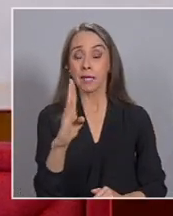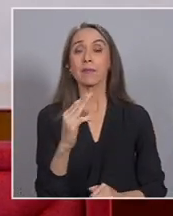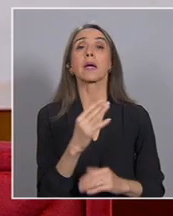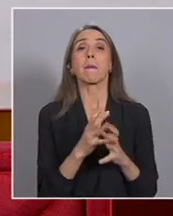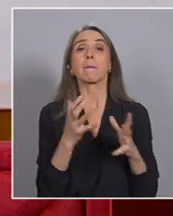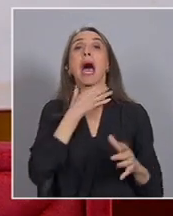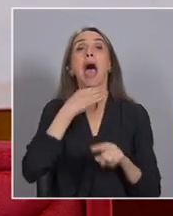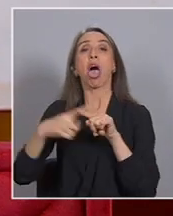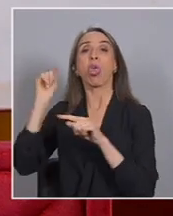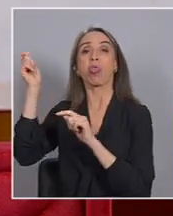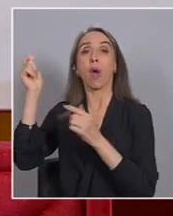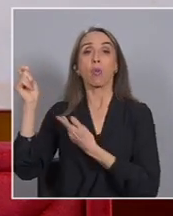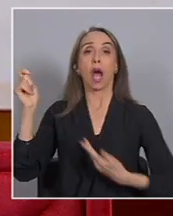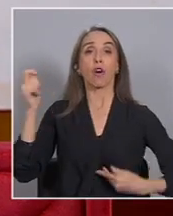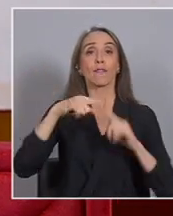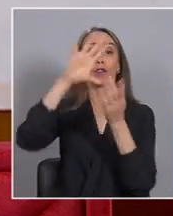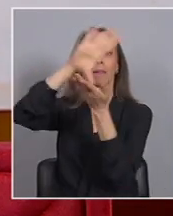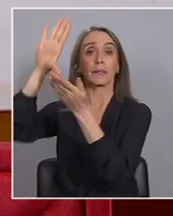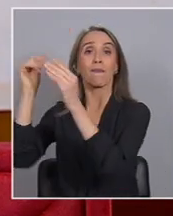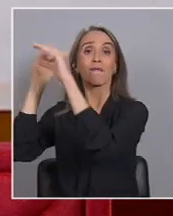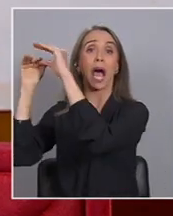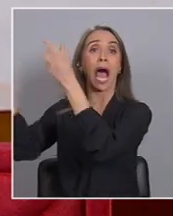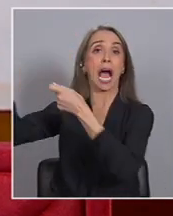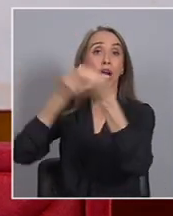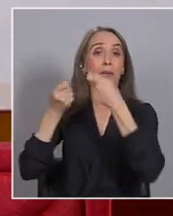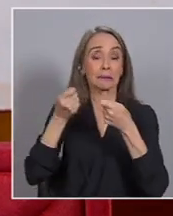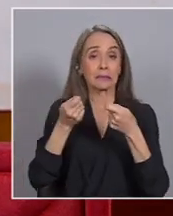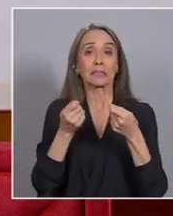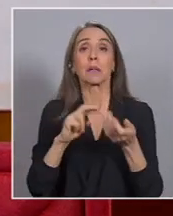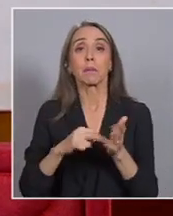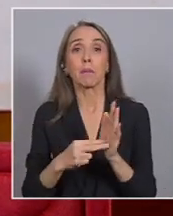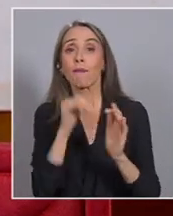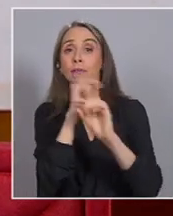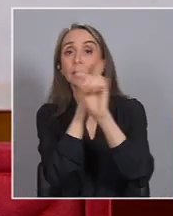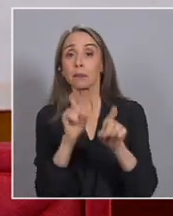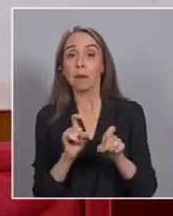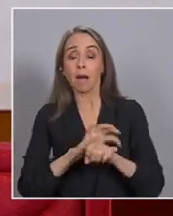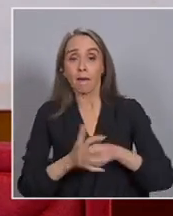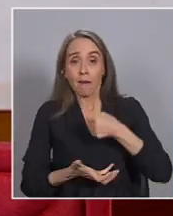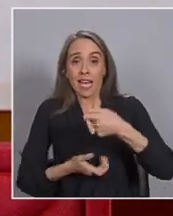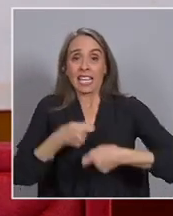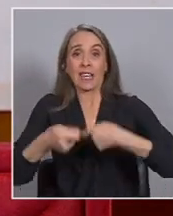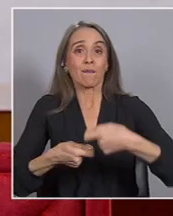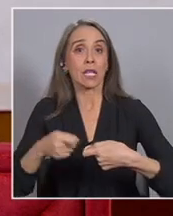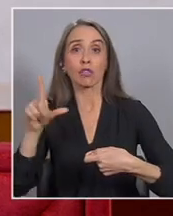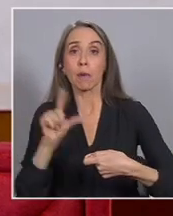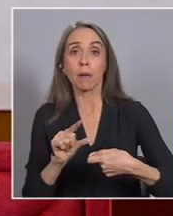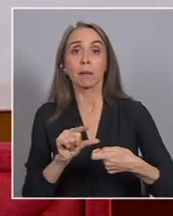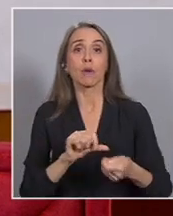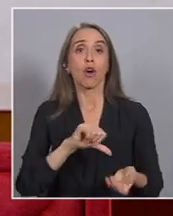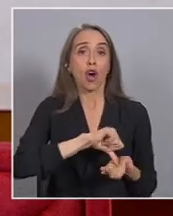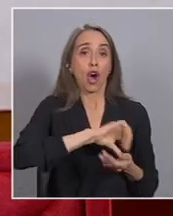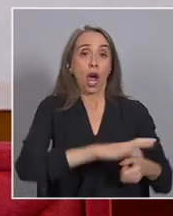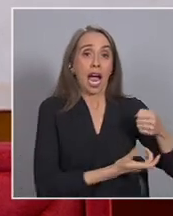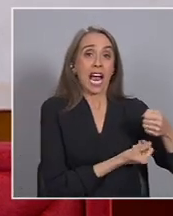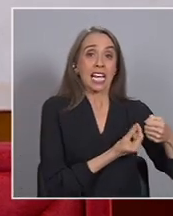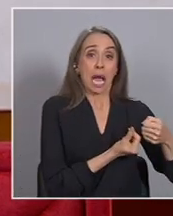alta incertidumbre, se veía ahora también amenazada por la caída de la inversión y la salida de capitales.